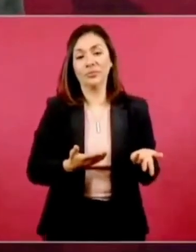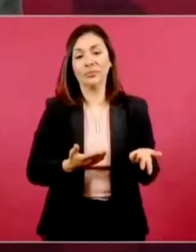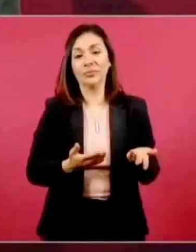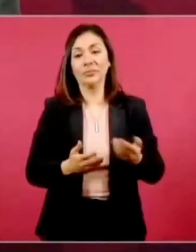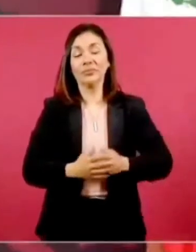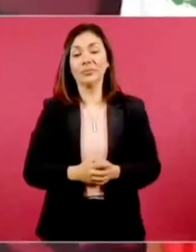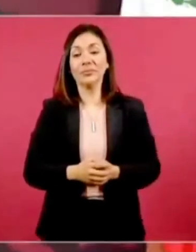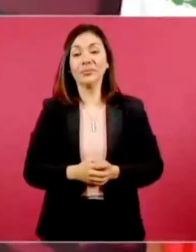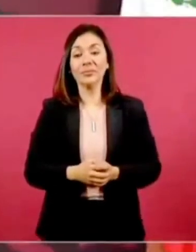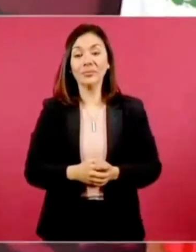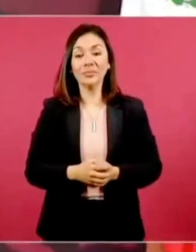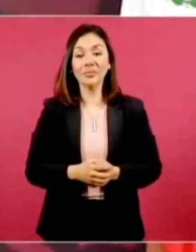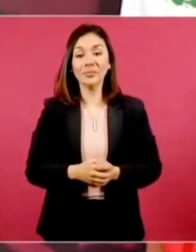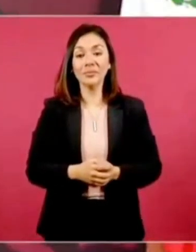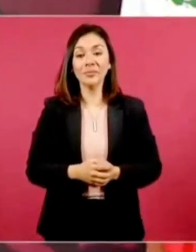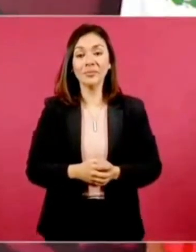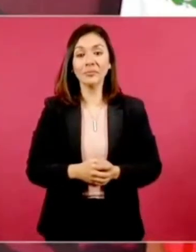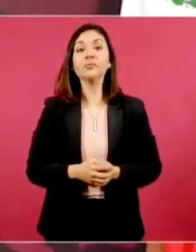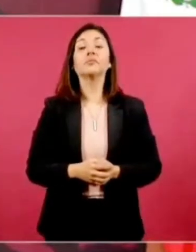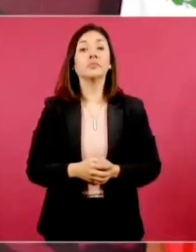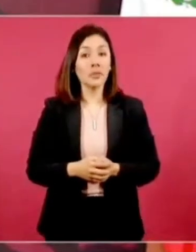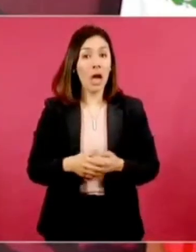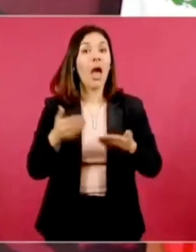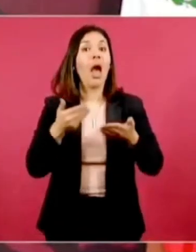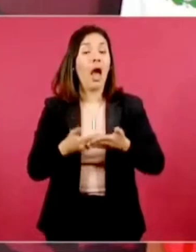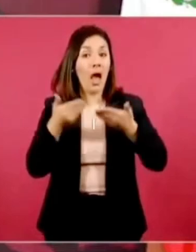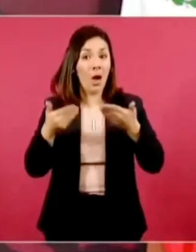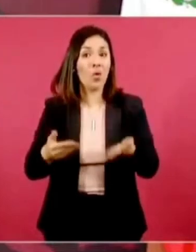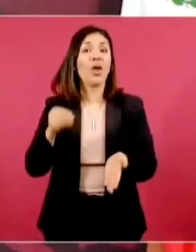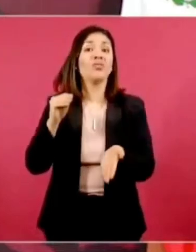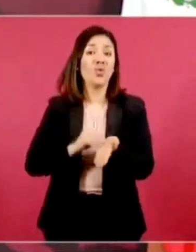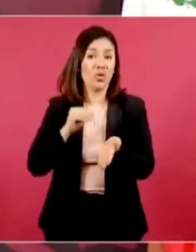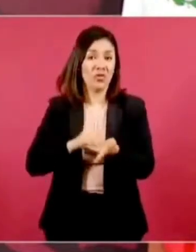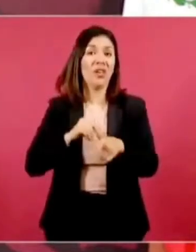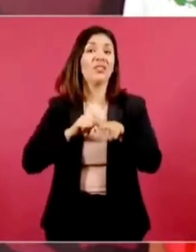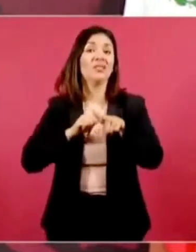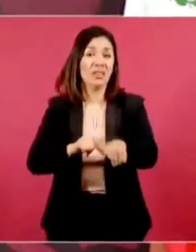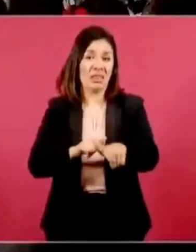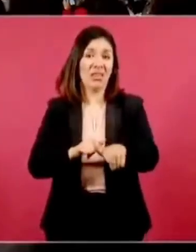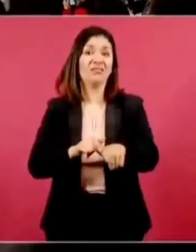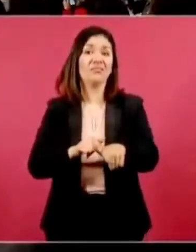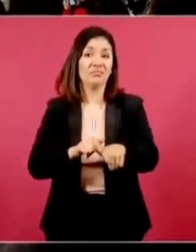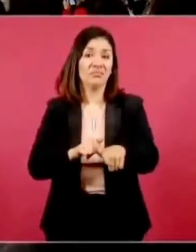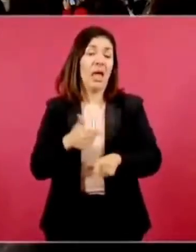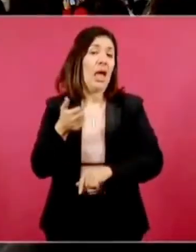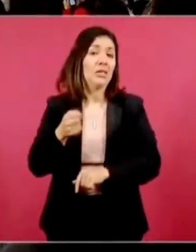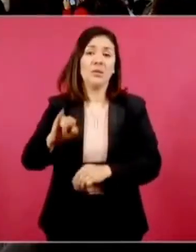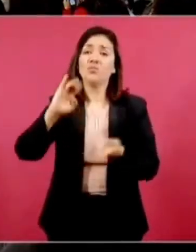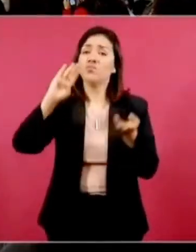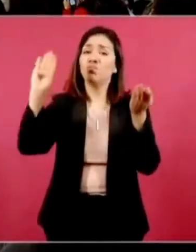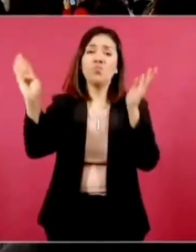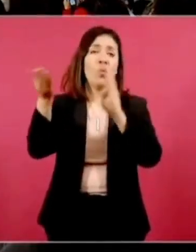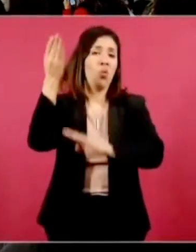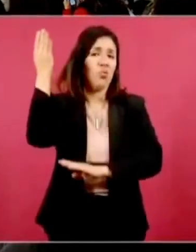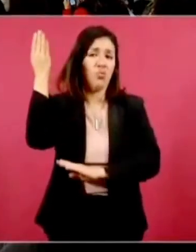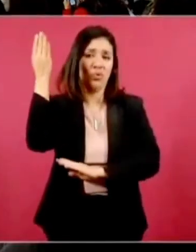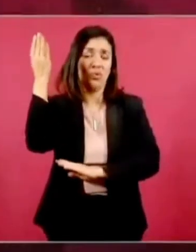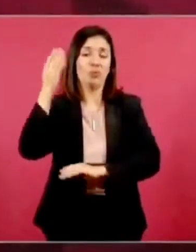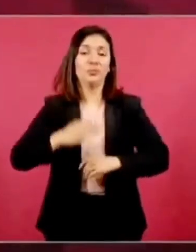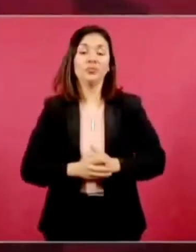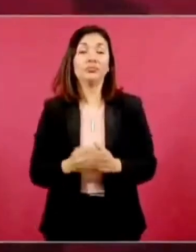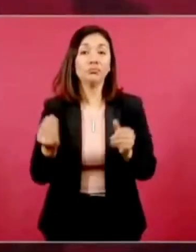Y ahora sigue predominando eso en el mundo. La